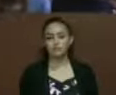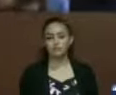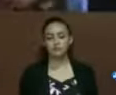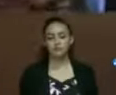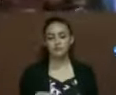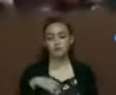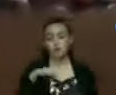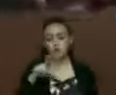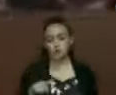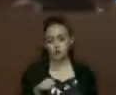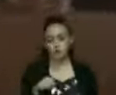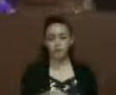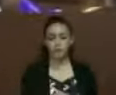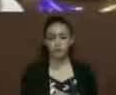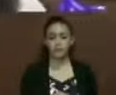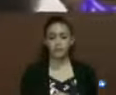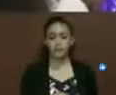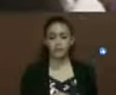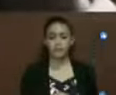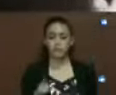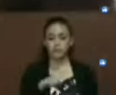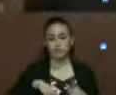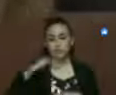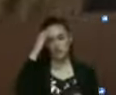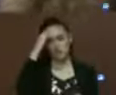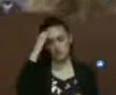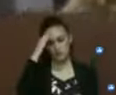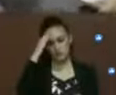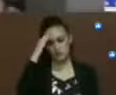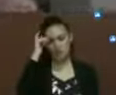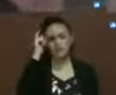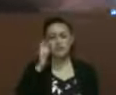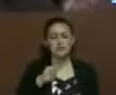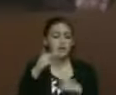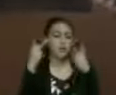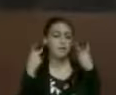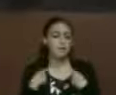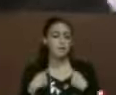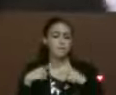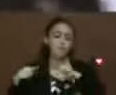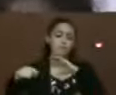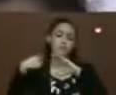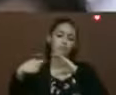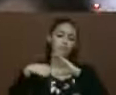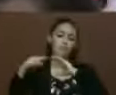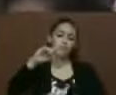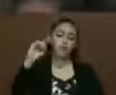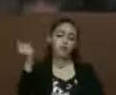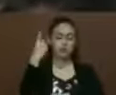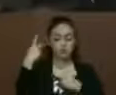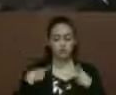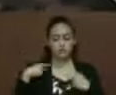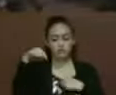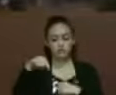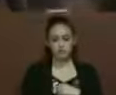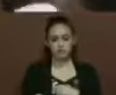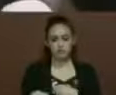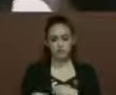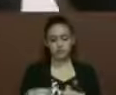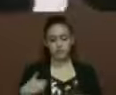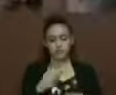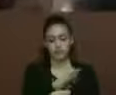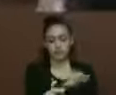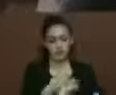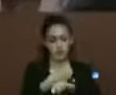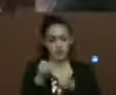Luego son ya conocidas la cantidad de remesas que envían nuestros paisanos a su